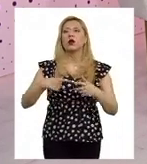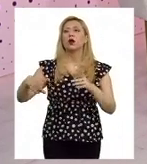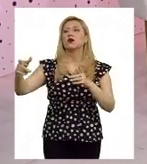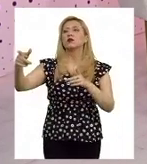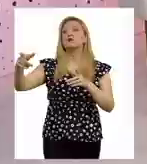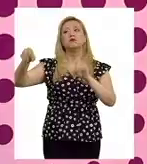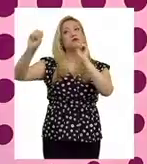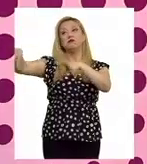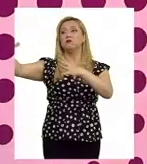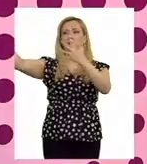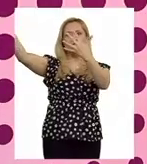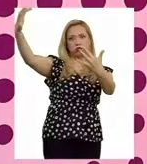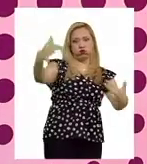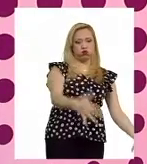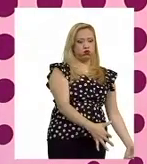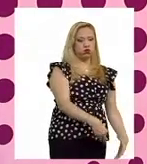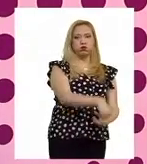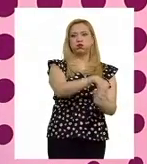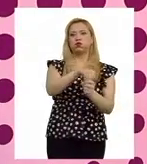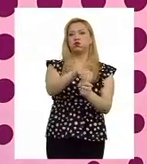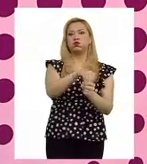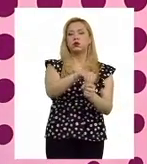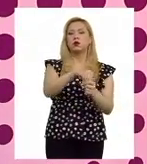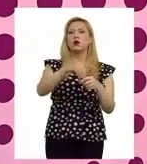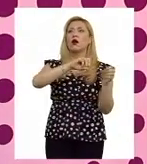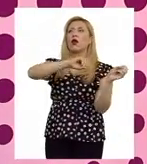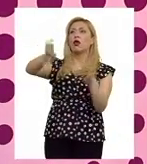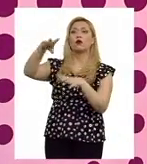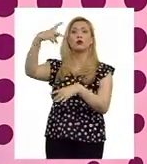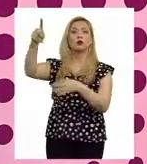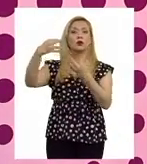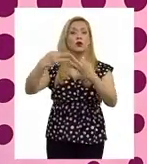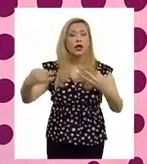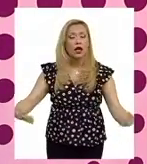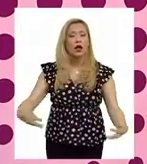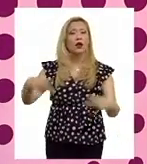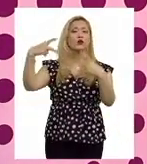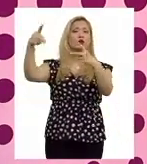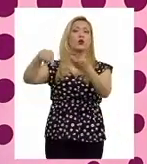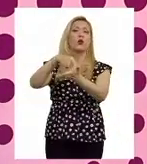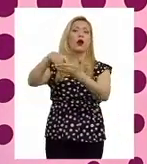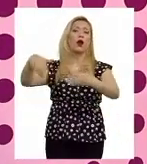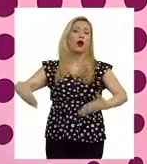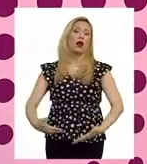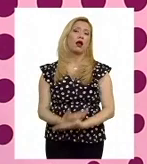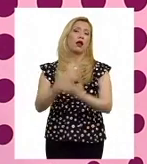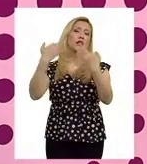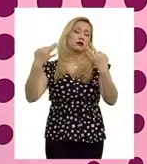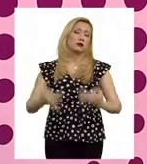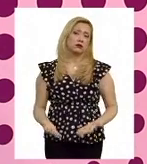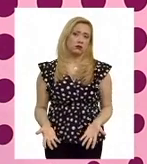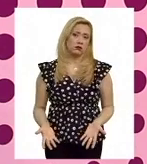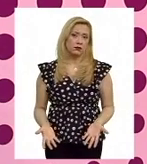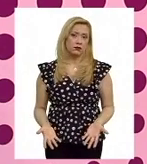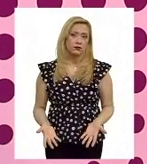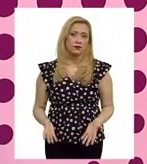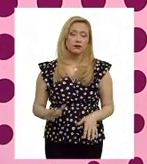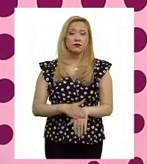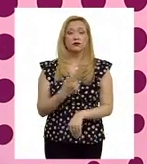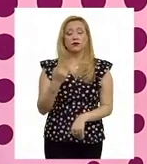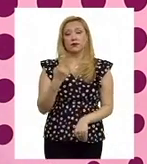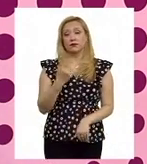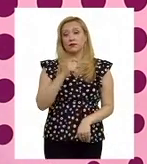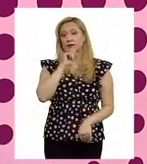Para evitar la propia migración y el abandono de sus tierras, el abandono de sus lugares de origen. Porque otro de los servicios ecosistémicos